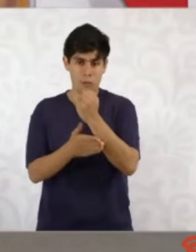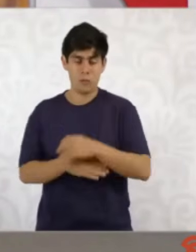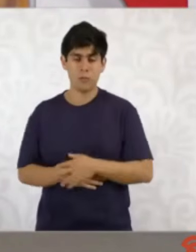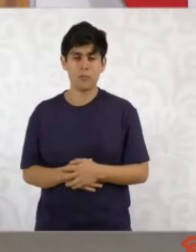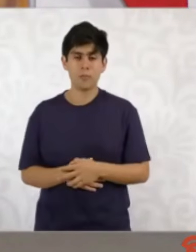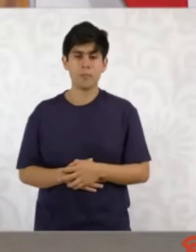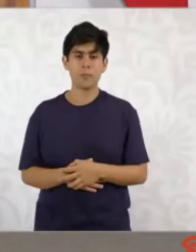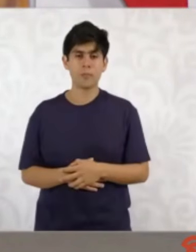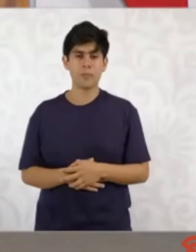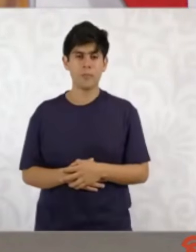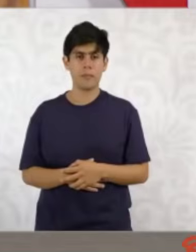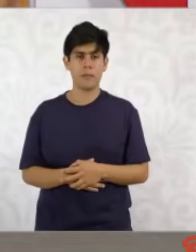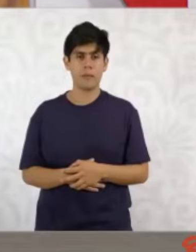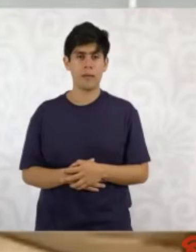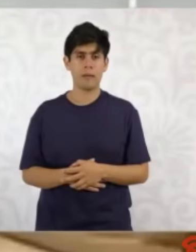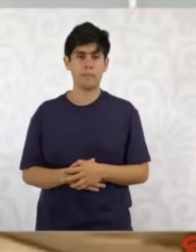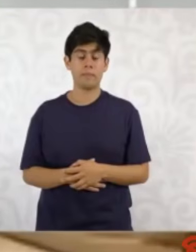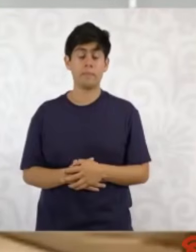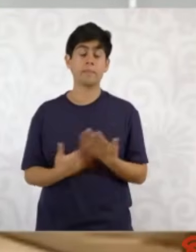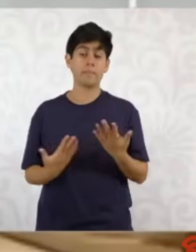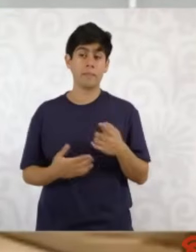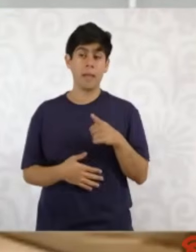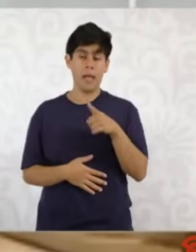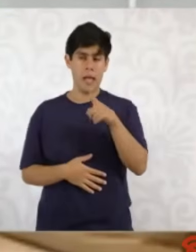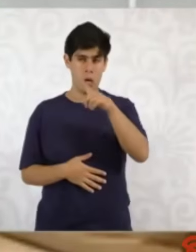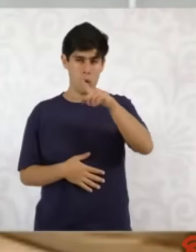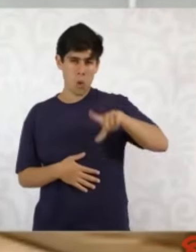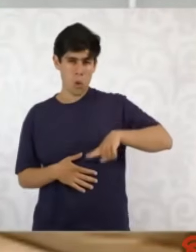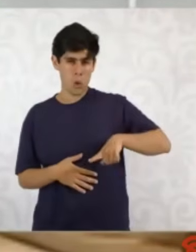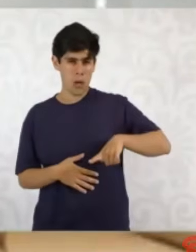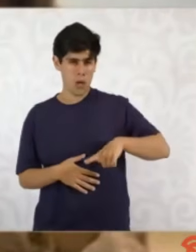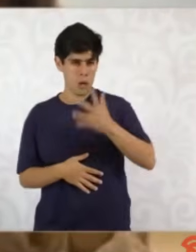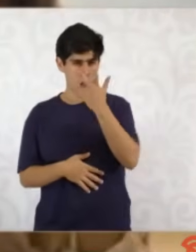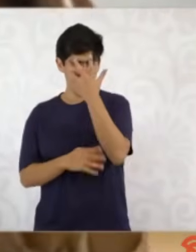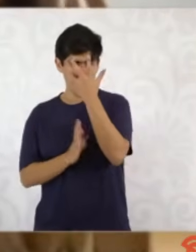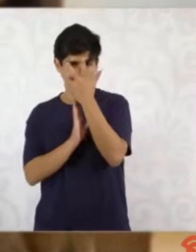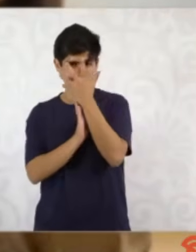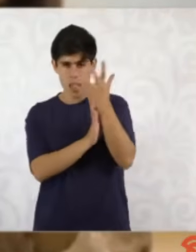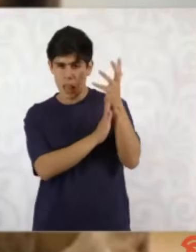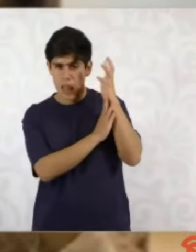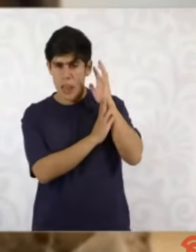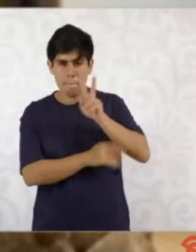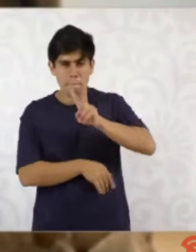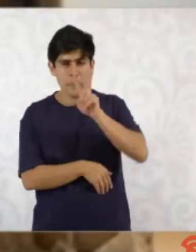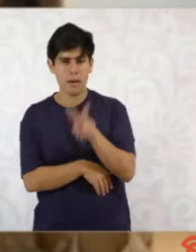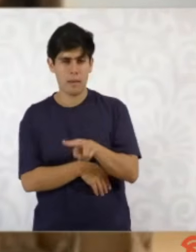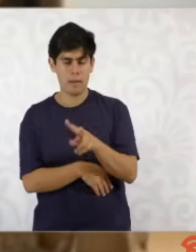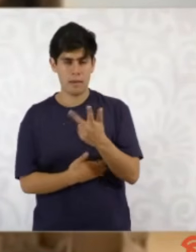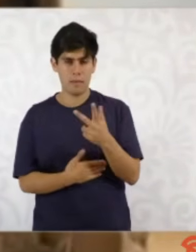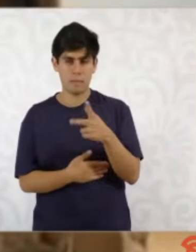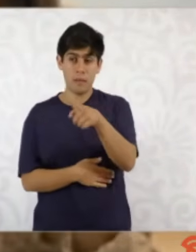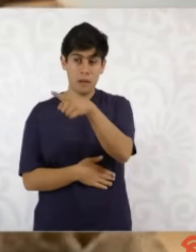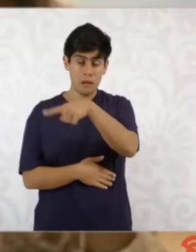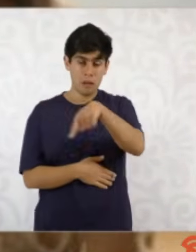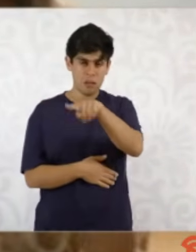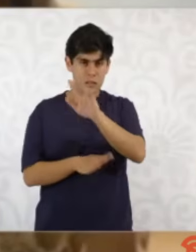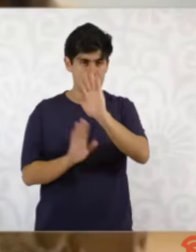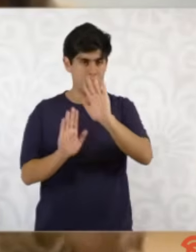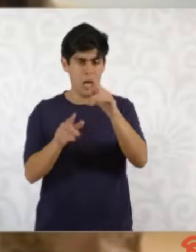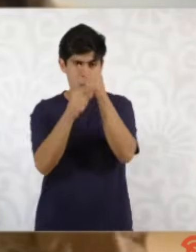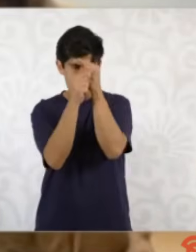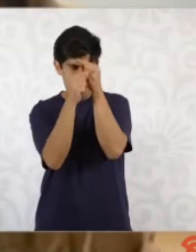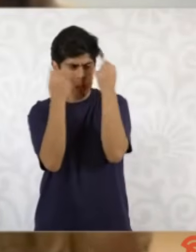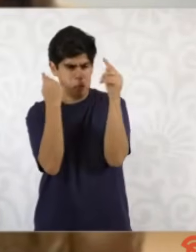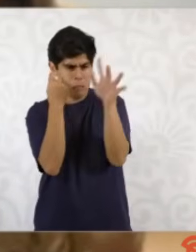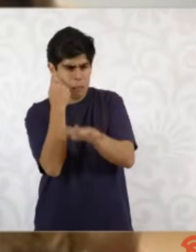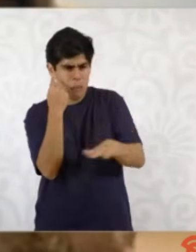El gobierno ha mostrado su verdadera cara. Están cansados de la prensa crítica, de la prensa, de los medios de comunicación